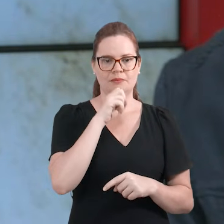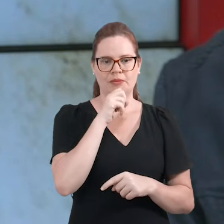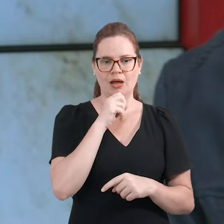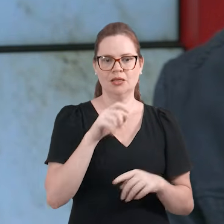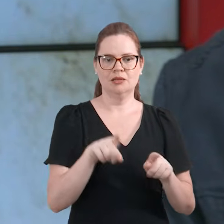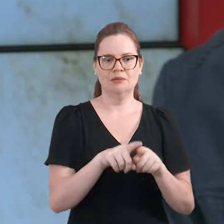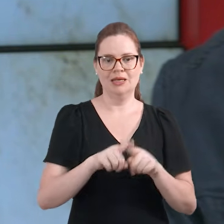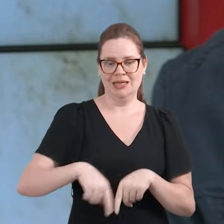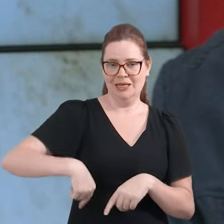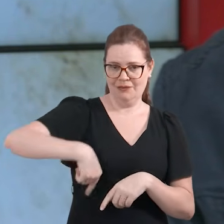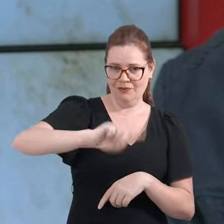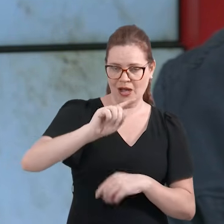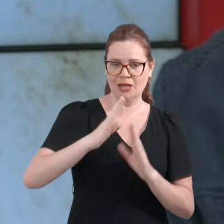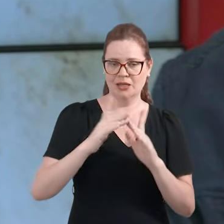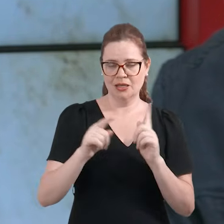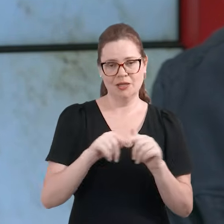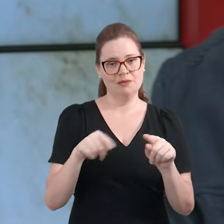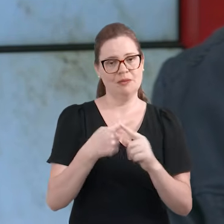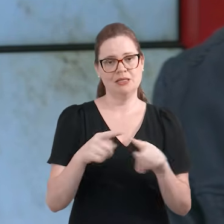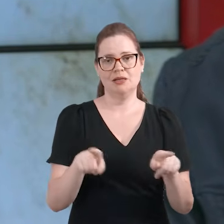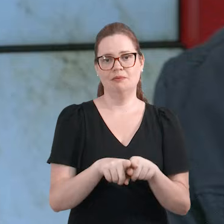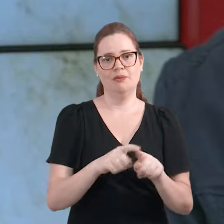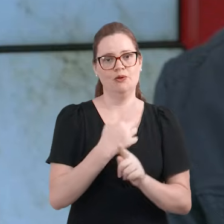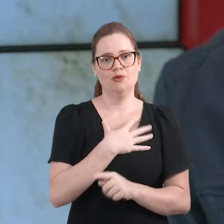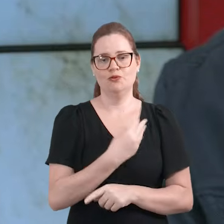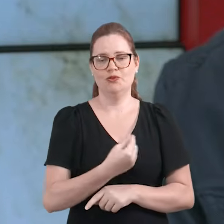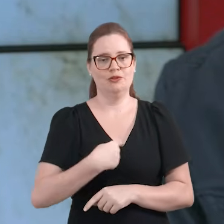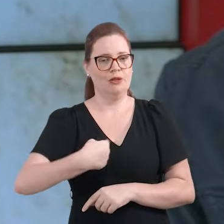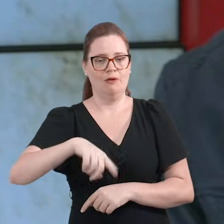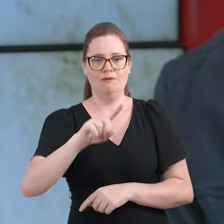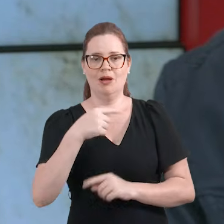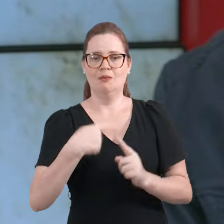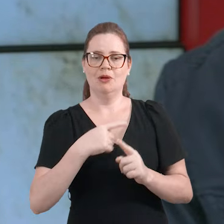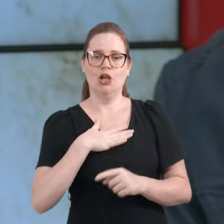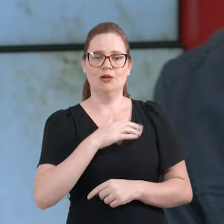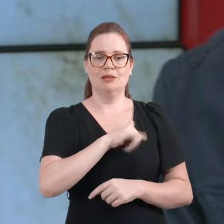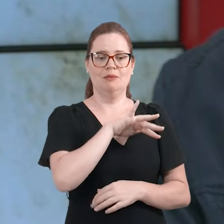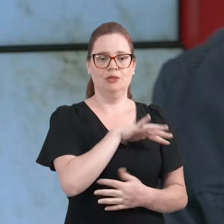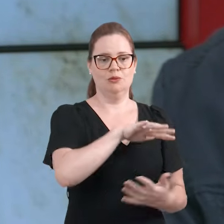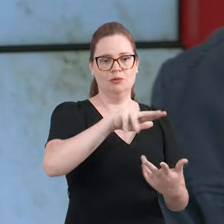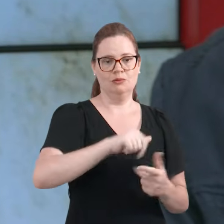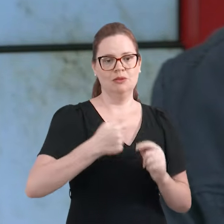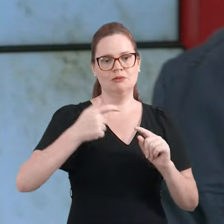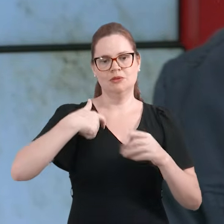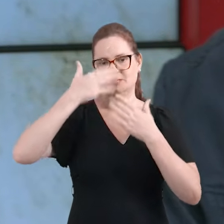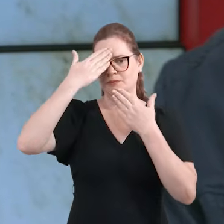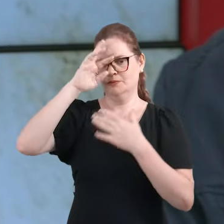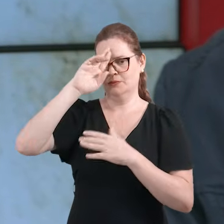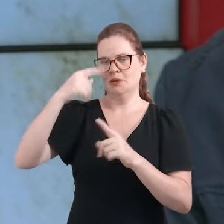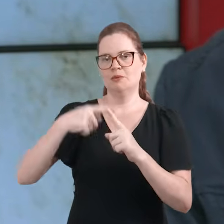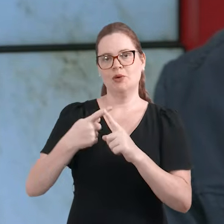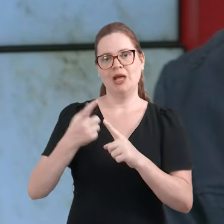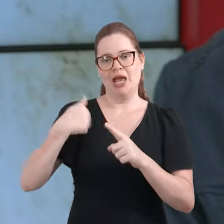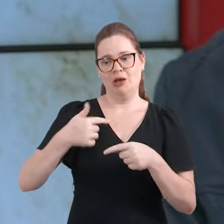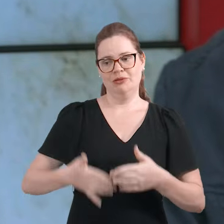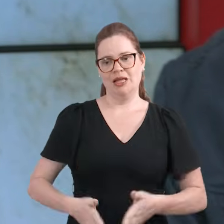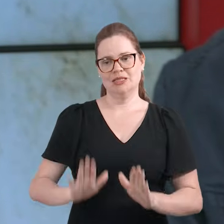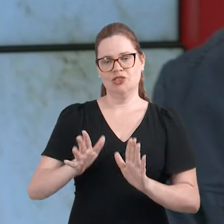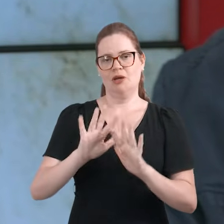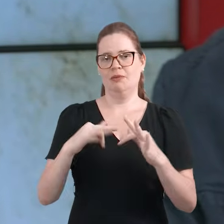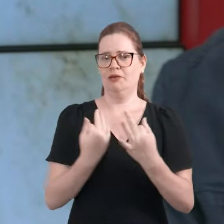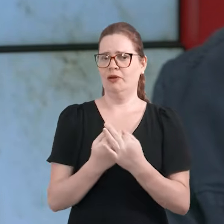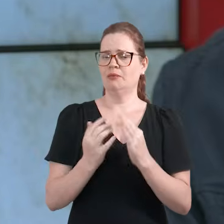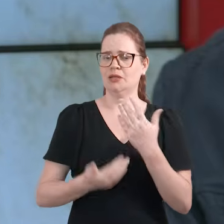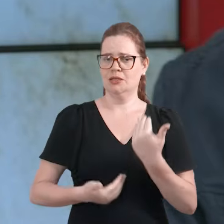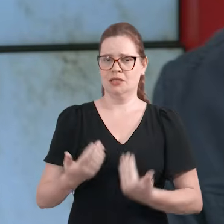sus hijos no porque desean más las cosas del mundo. Entonces, yo doy gracias a que yo nací en la iglesia, en la